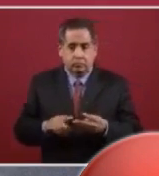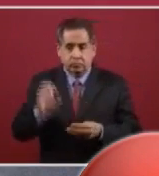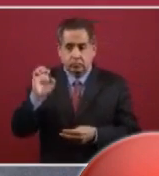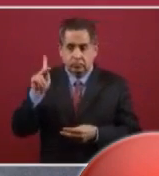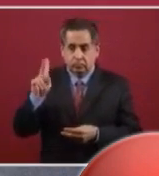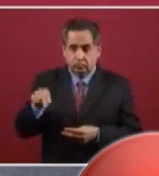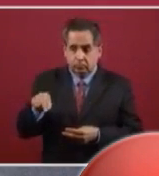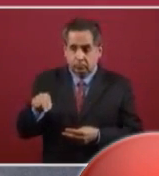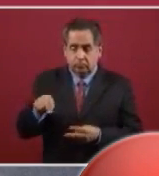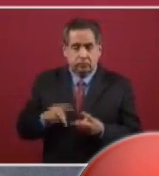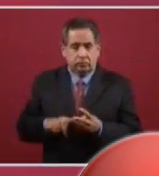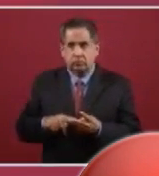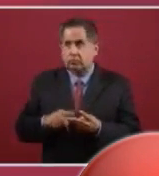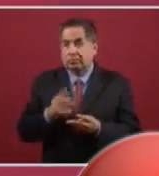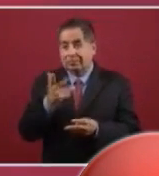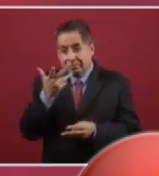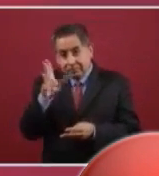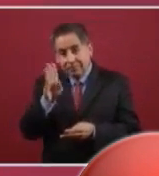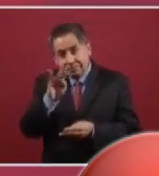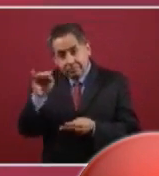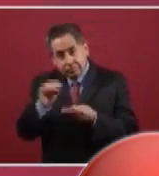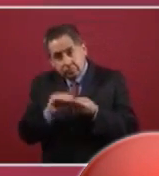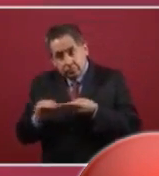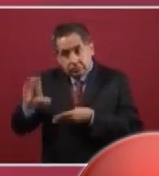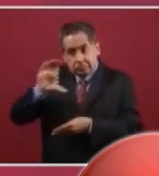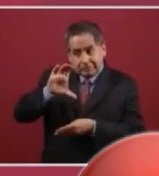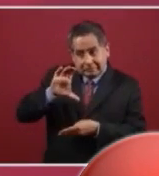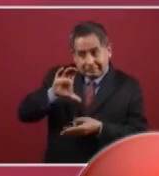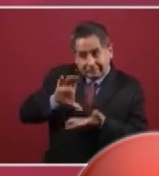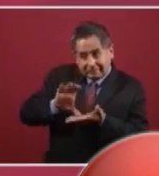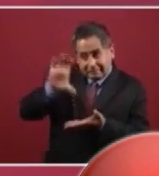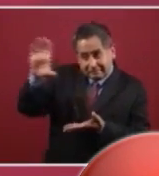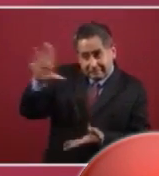Peña la dejó en 10 billones.